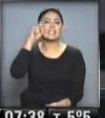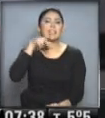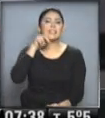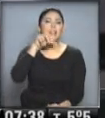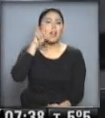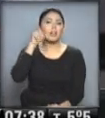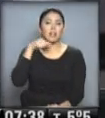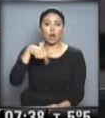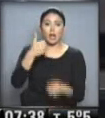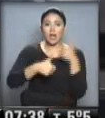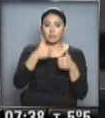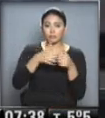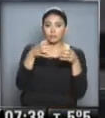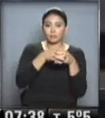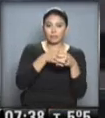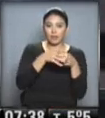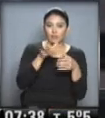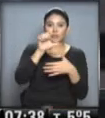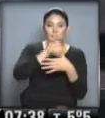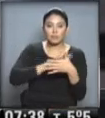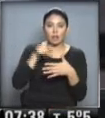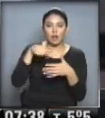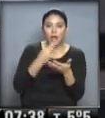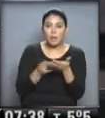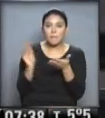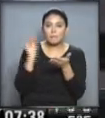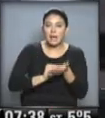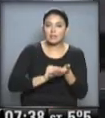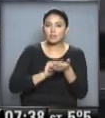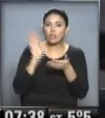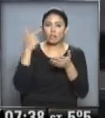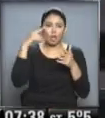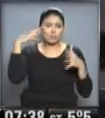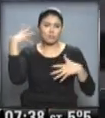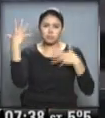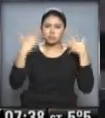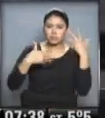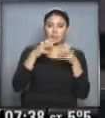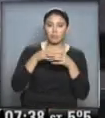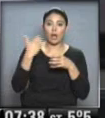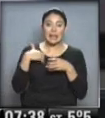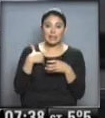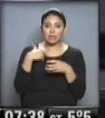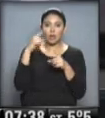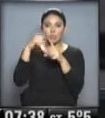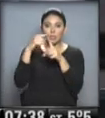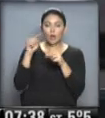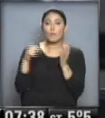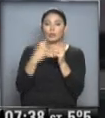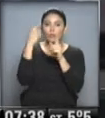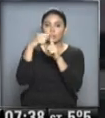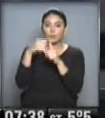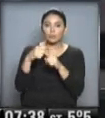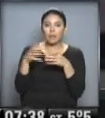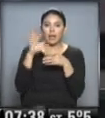equipo está en Copa Sudamericana. Y ahora un logro más, cuando prácticamente todos en esa decadencia de Argentinos Juniors, la sumatoria de puntos